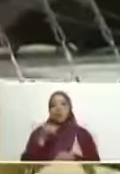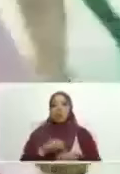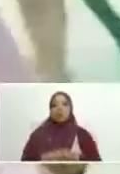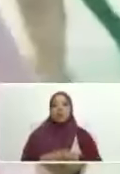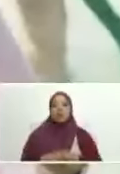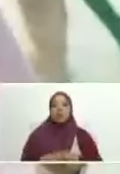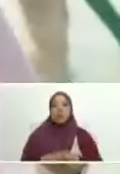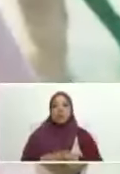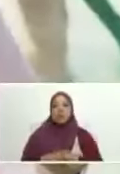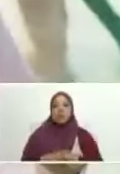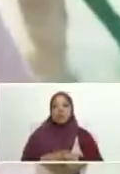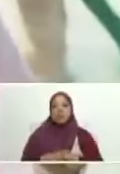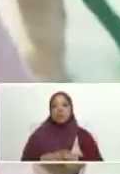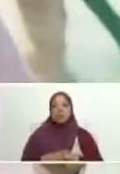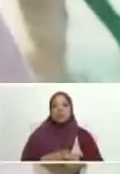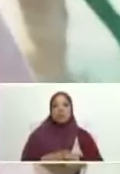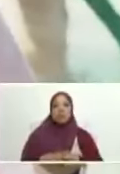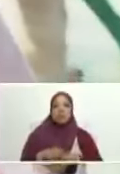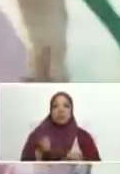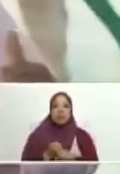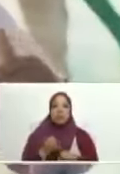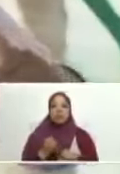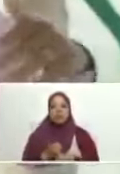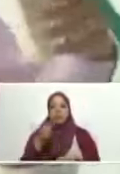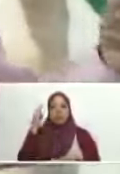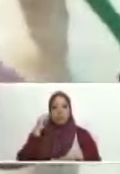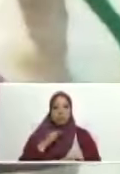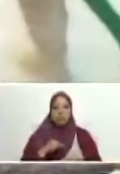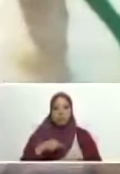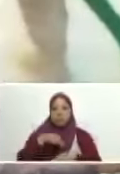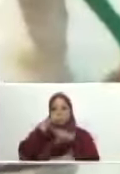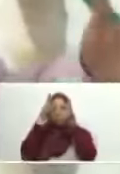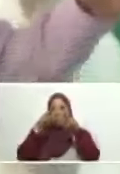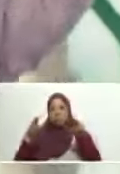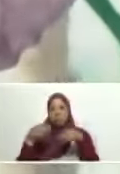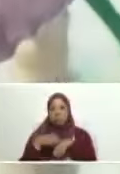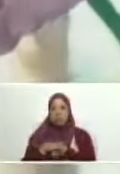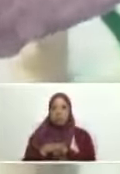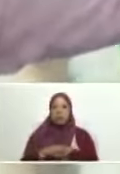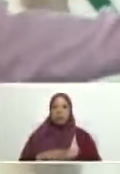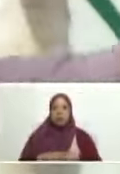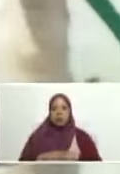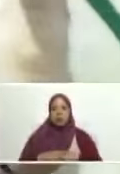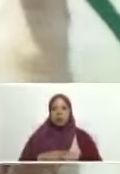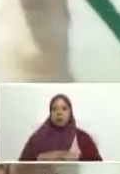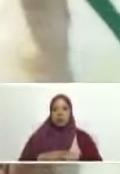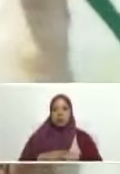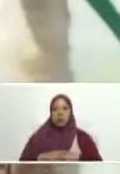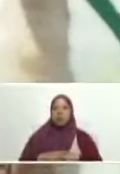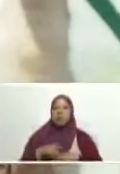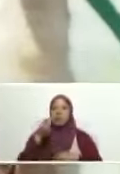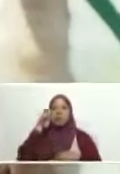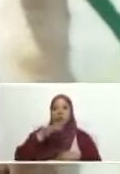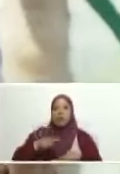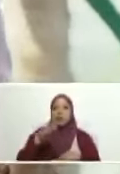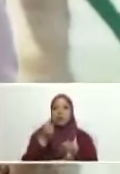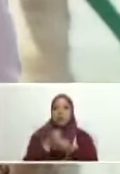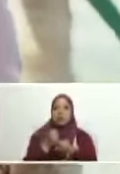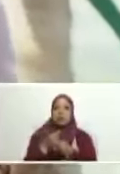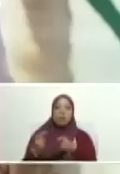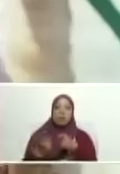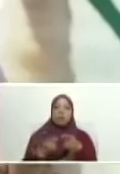las batallas heroicas de nuestra Armada Bolivariana. Es un museo interactivo, también tenemos un tanque de la gloriosa Infantería de Marina,